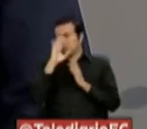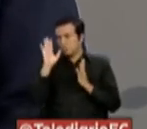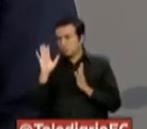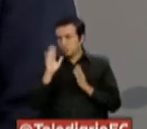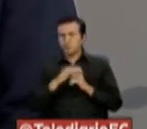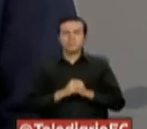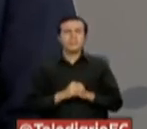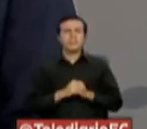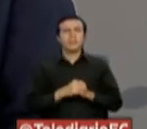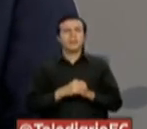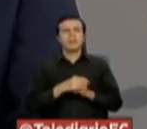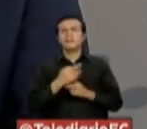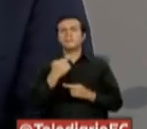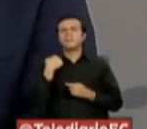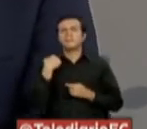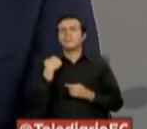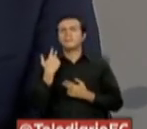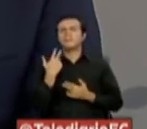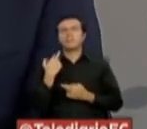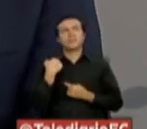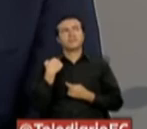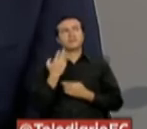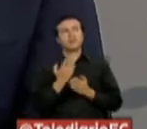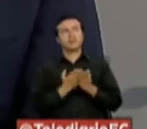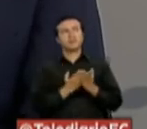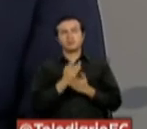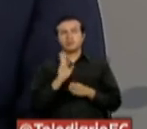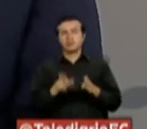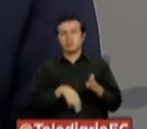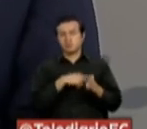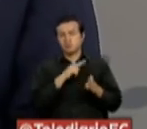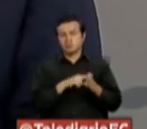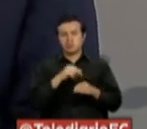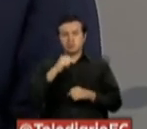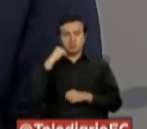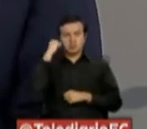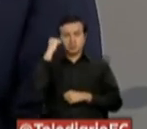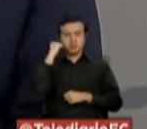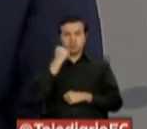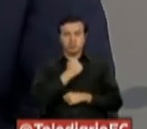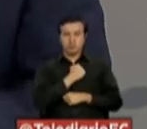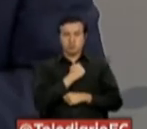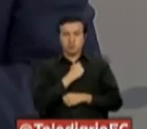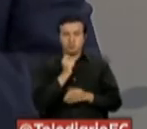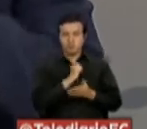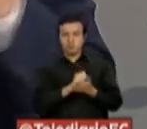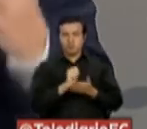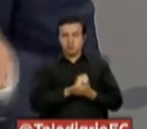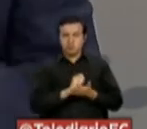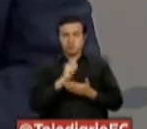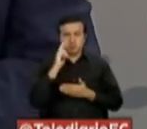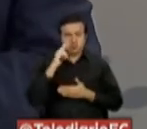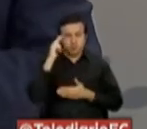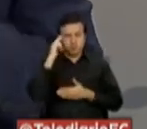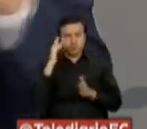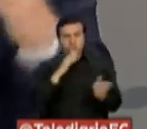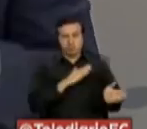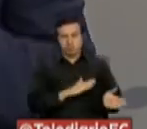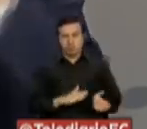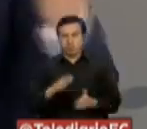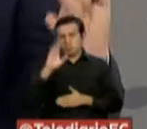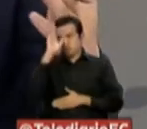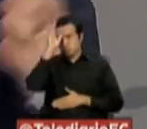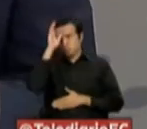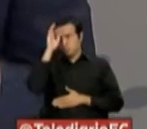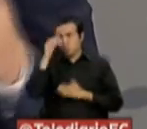¿qué clase de rol debe jugar este Servicio Nacional de Derechos Intelectuales en la lógica del concepto,